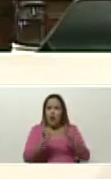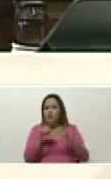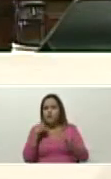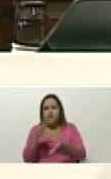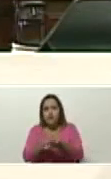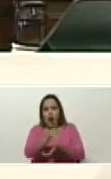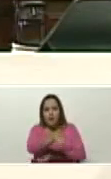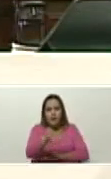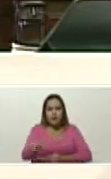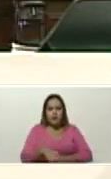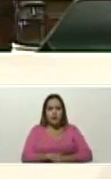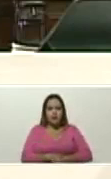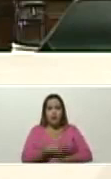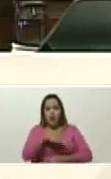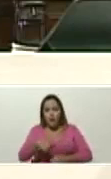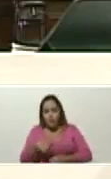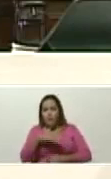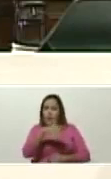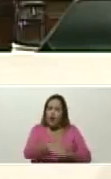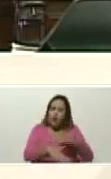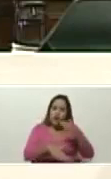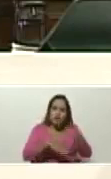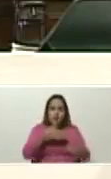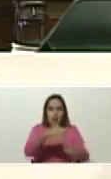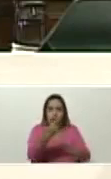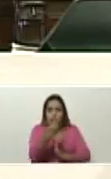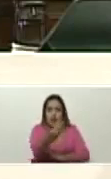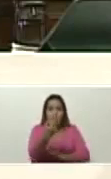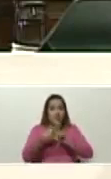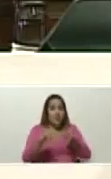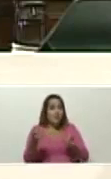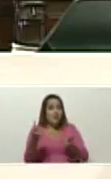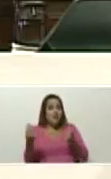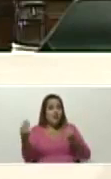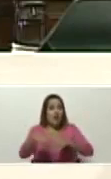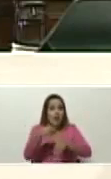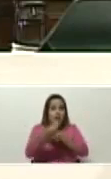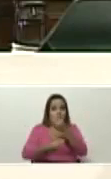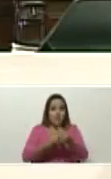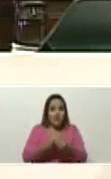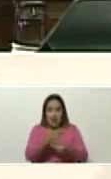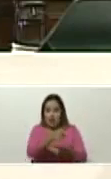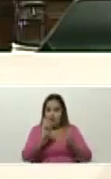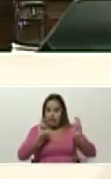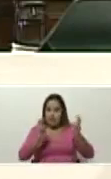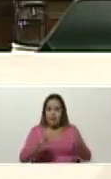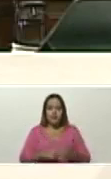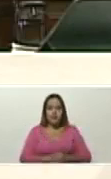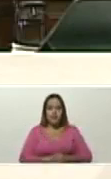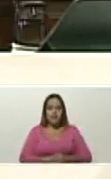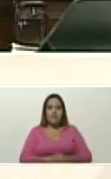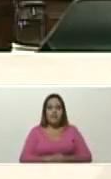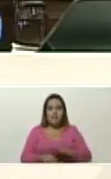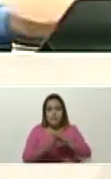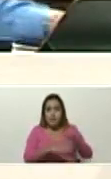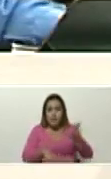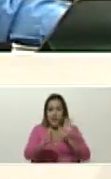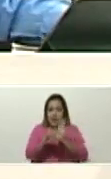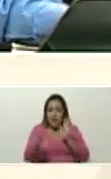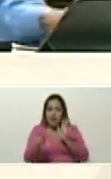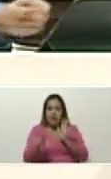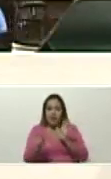Hemos ido con un paso, dos pasos, tres pasos adelante, pero falta mucho por hacer en esa materia. La ley de cooperativas, etcétera,